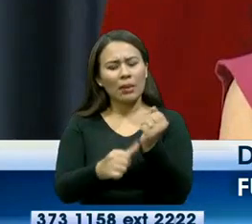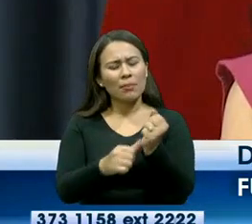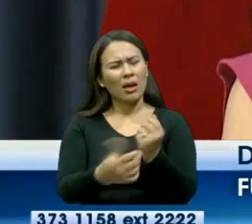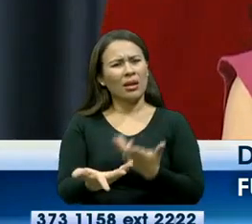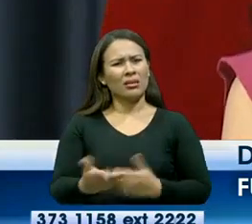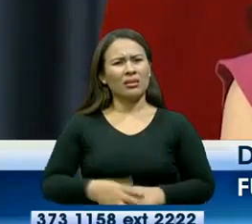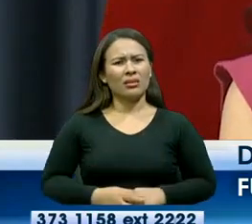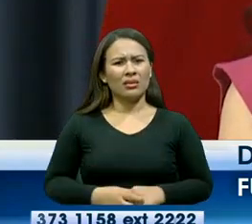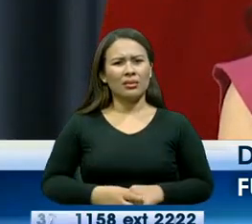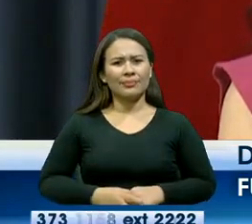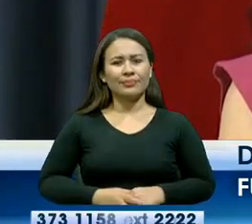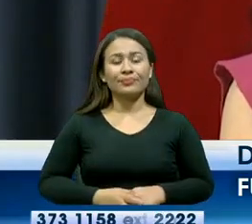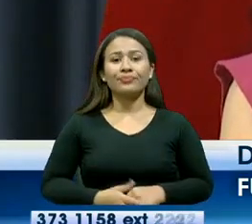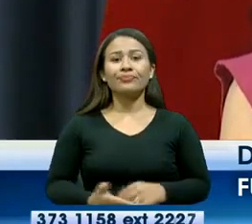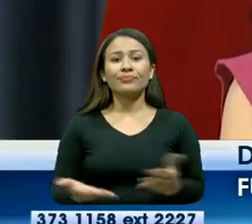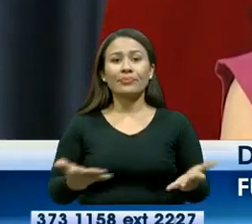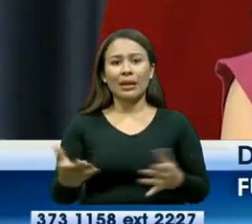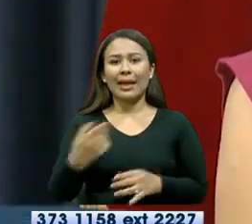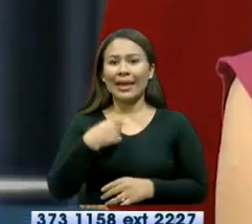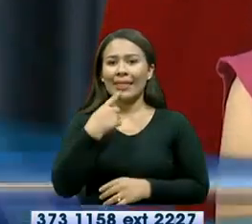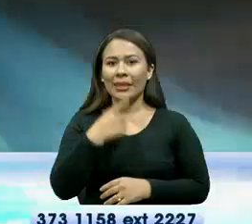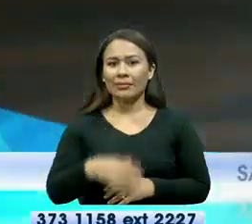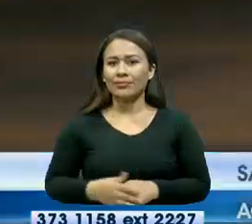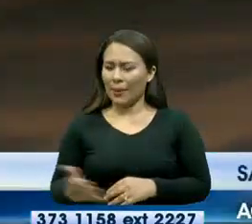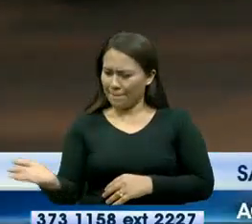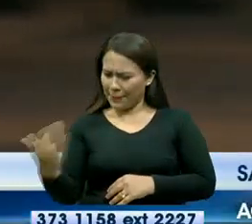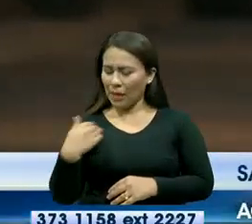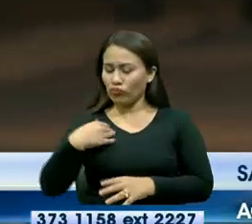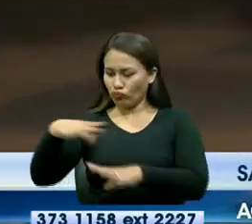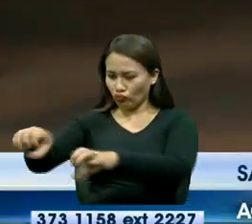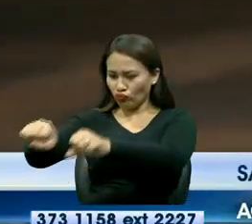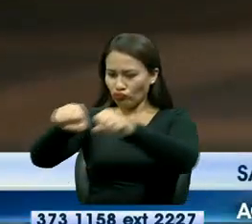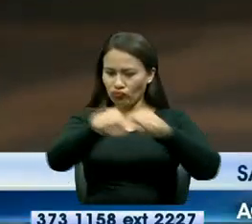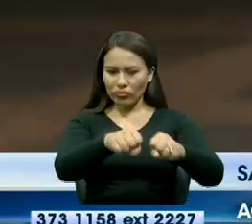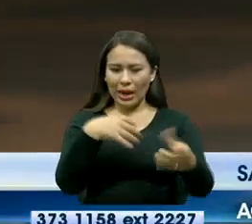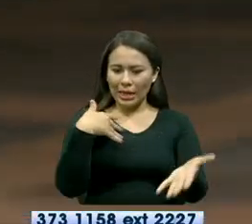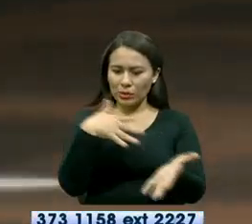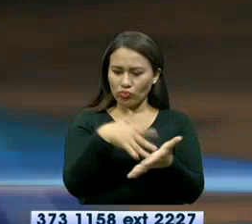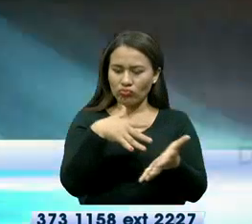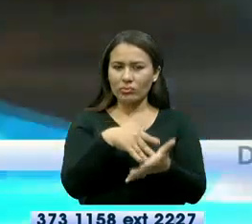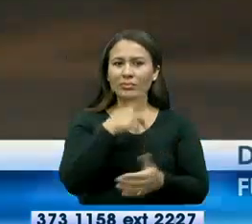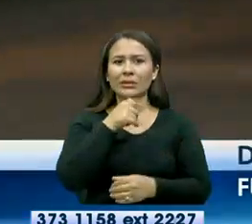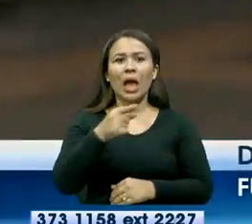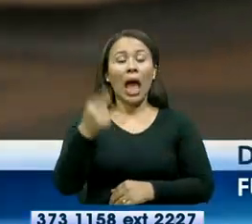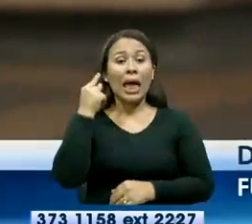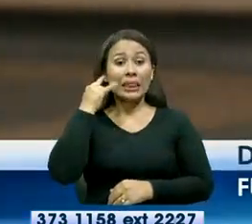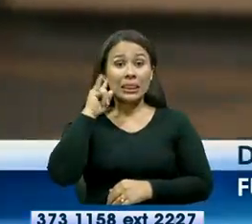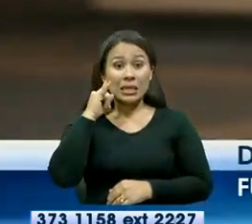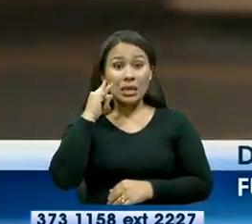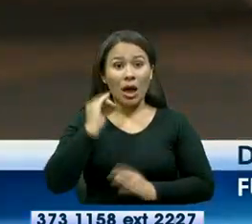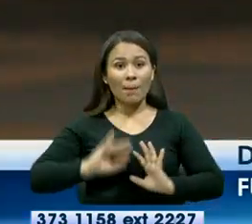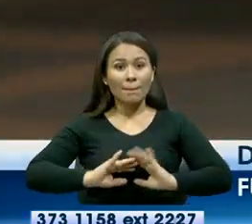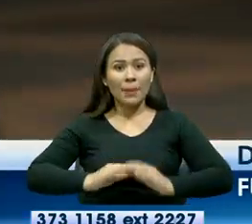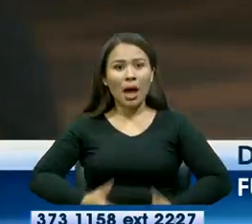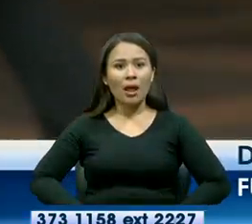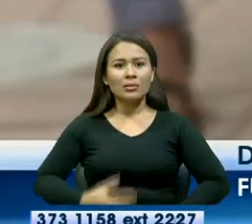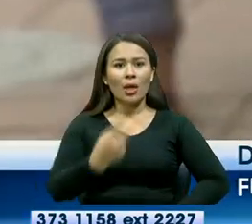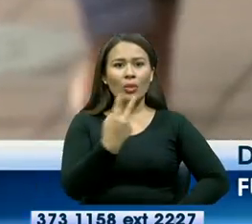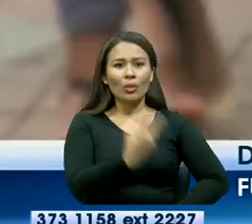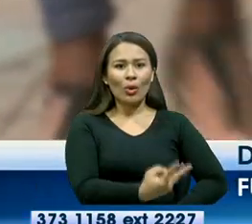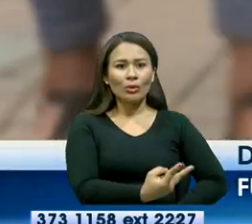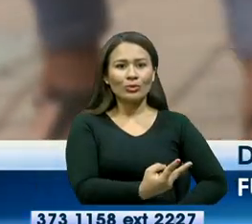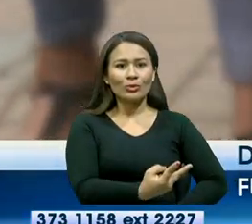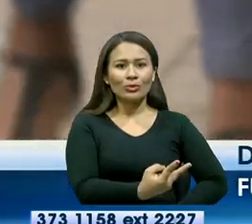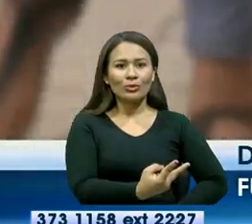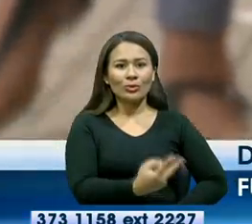con la expectativa de que le va a dar la educación. Producto de las violaciones nacieron dos pequeños, la mujer con la carga de cuidar a sus niños y